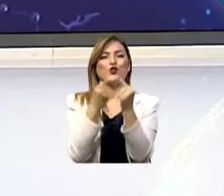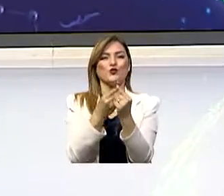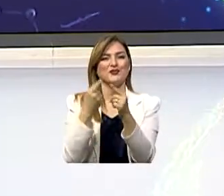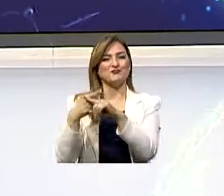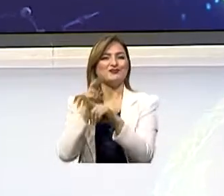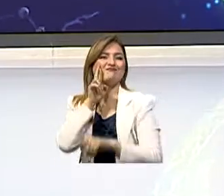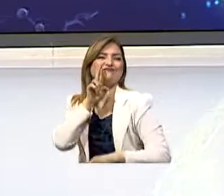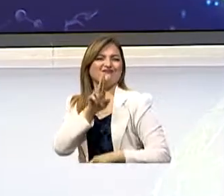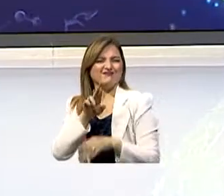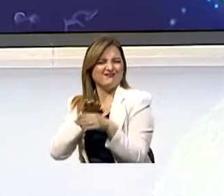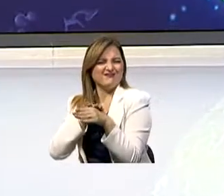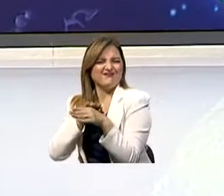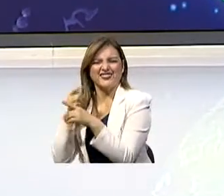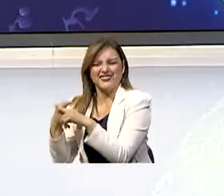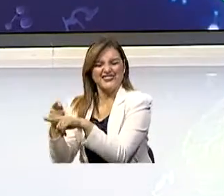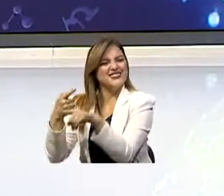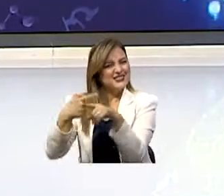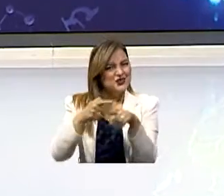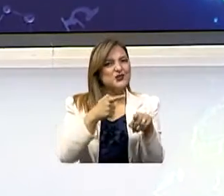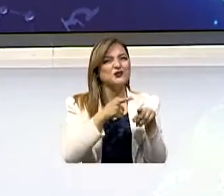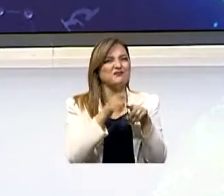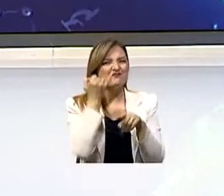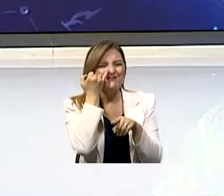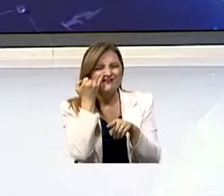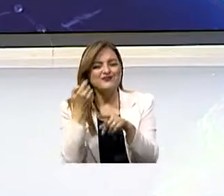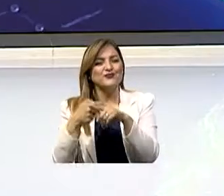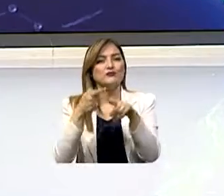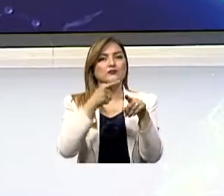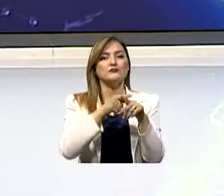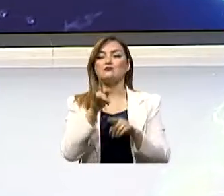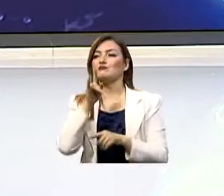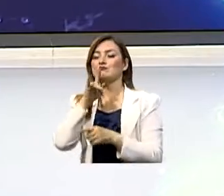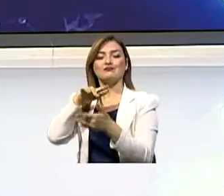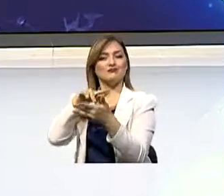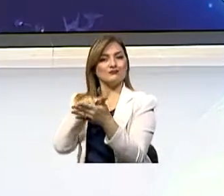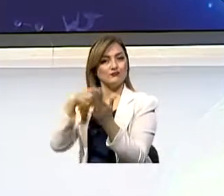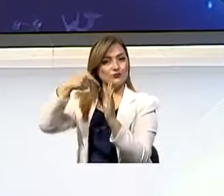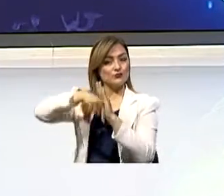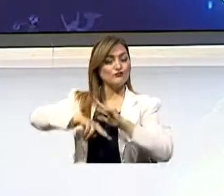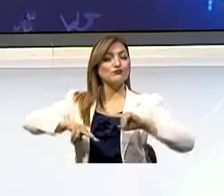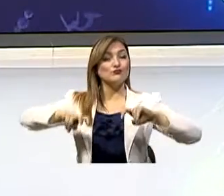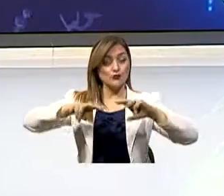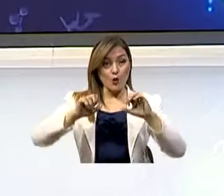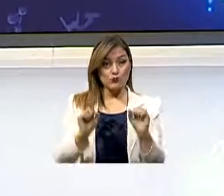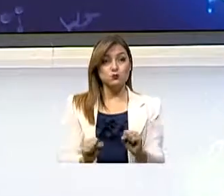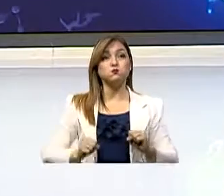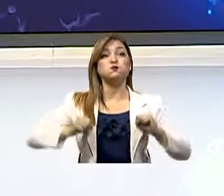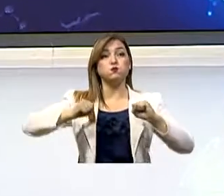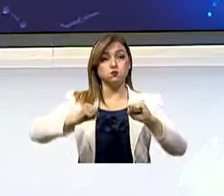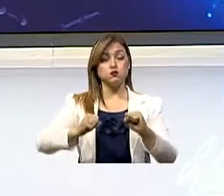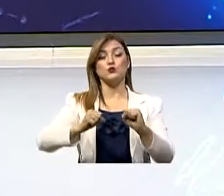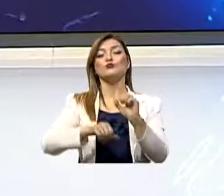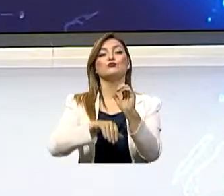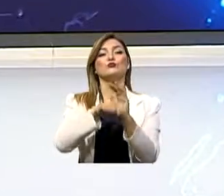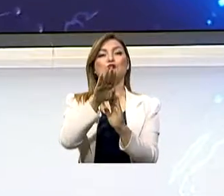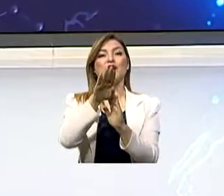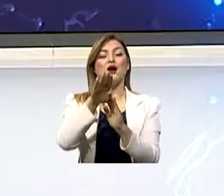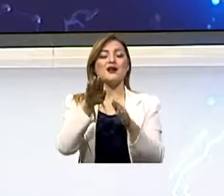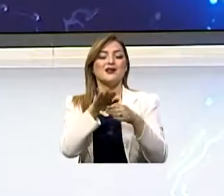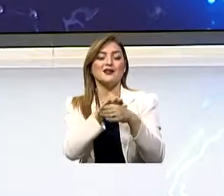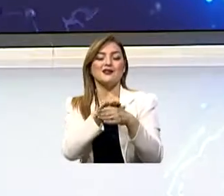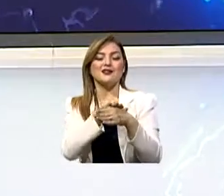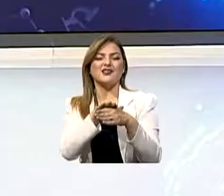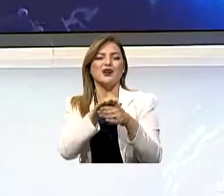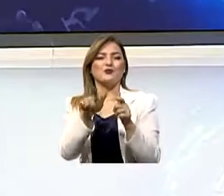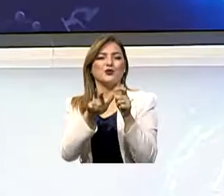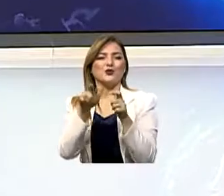un cúmulo de etnias pues en los estudios de los eeuu se establece que la obesidad es mucho más frecuente en afrodescendientes y en